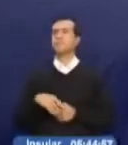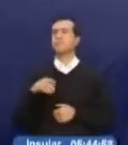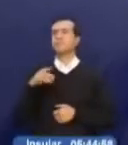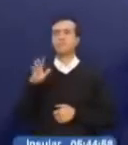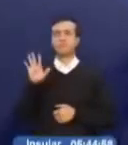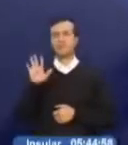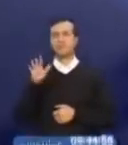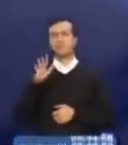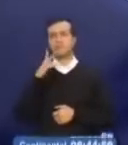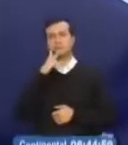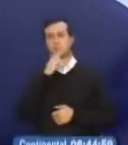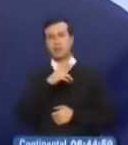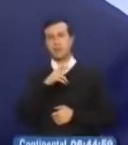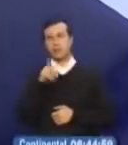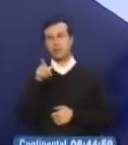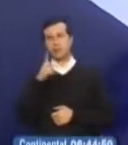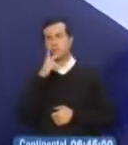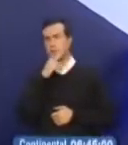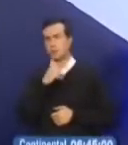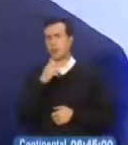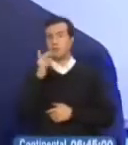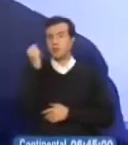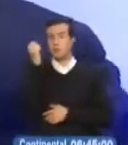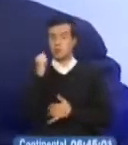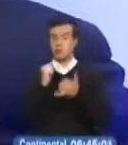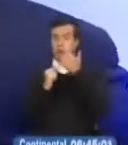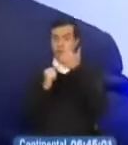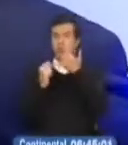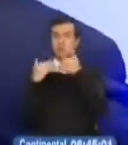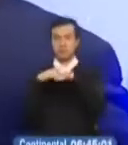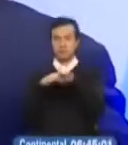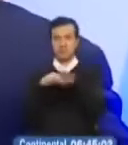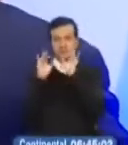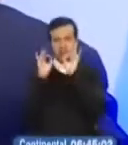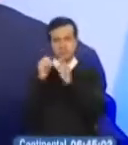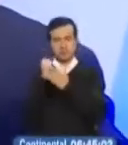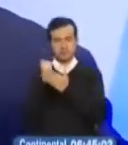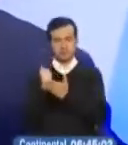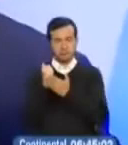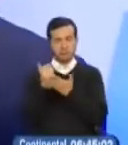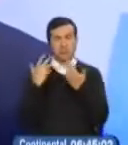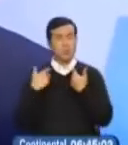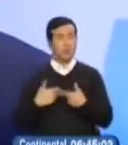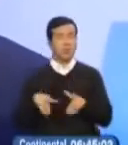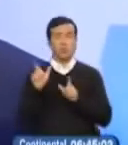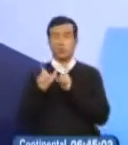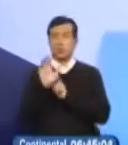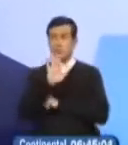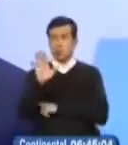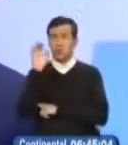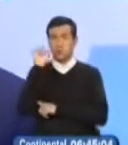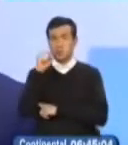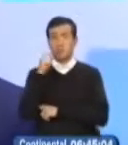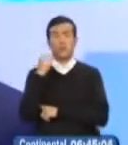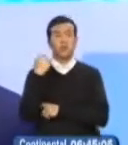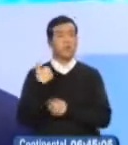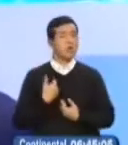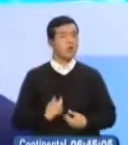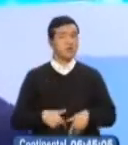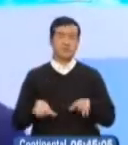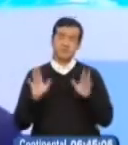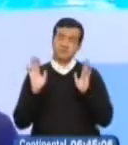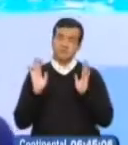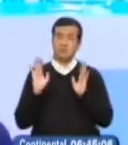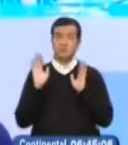totalmente, absolutamente falso. El dinero electrónico está totalmente respaldado y cualquier persona puede convertir en cualquier